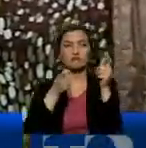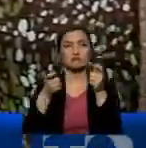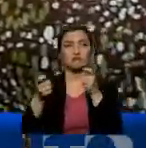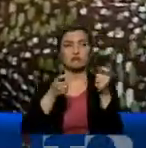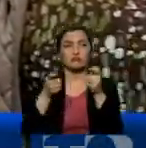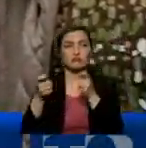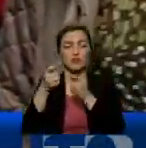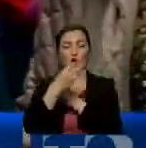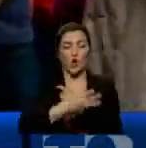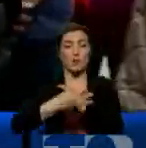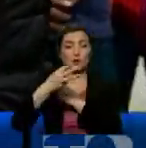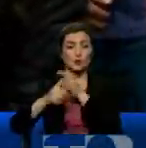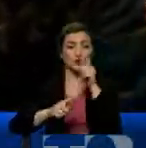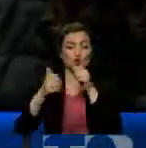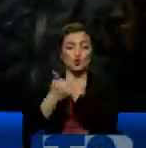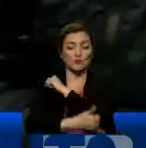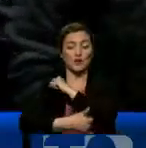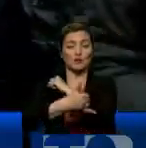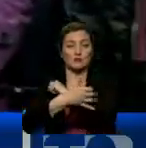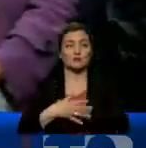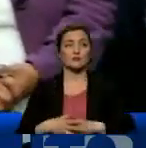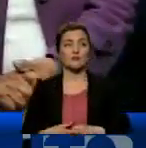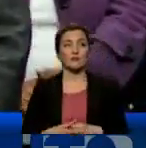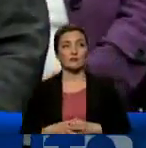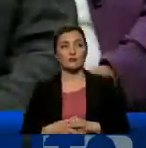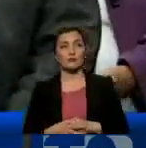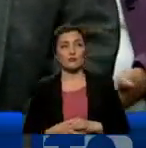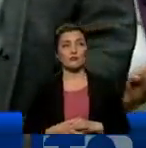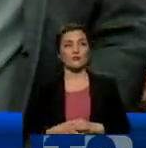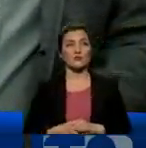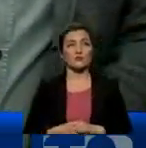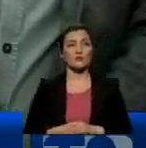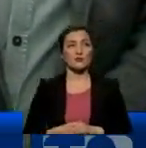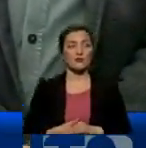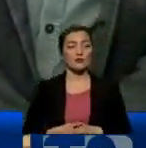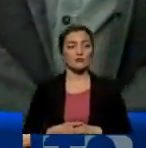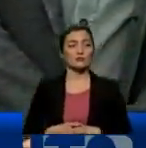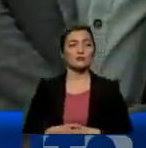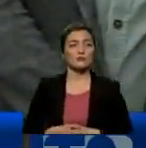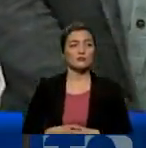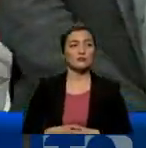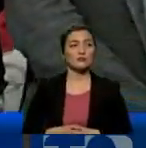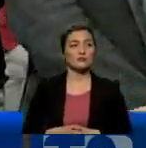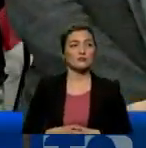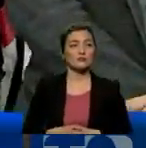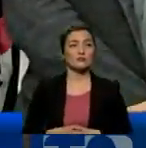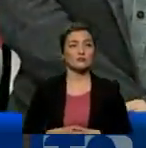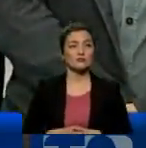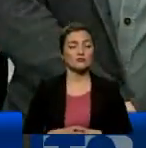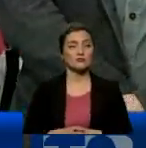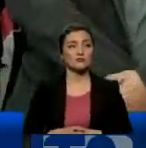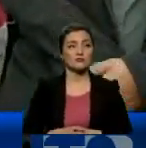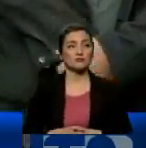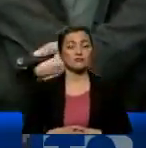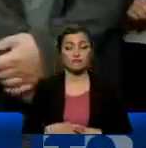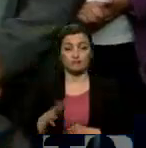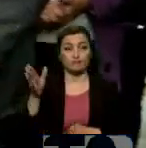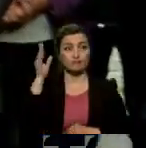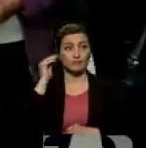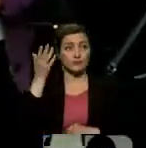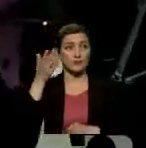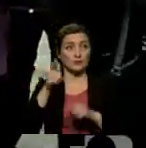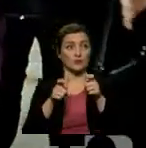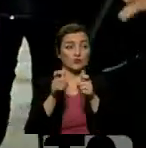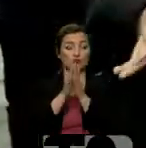control de migración. Queremos seguridad, control de migración. Ya han escuchado ustedes los pedidos de